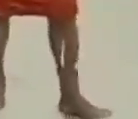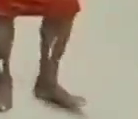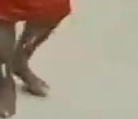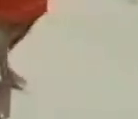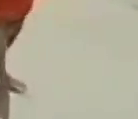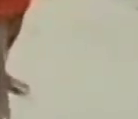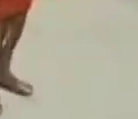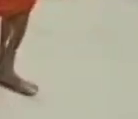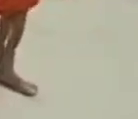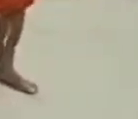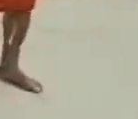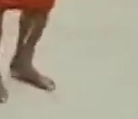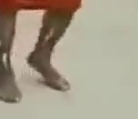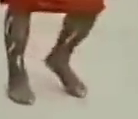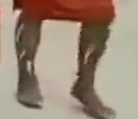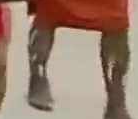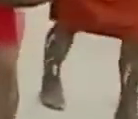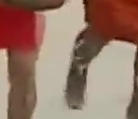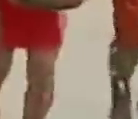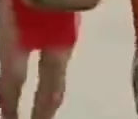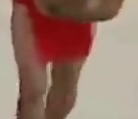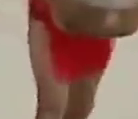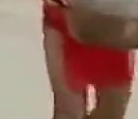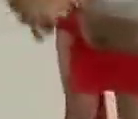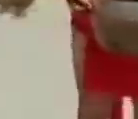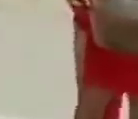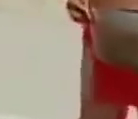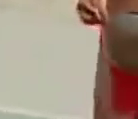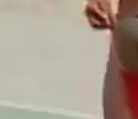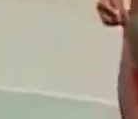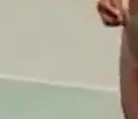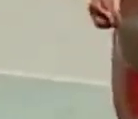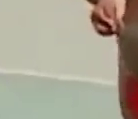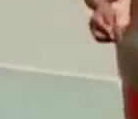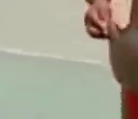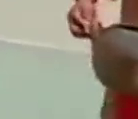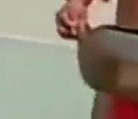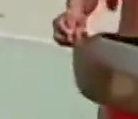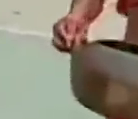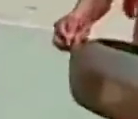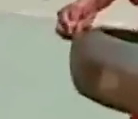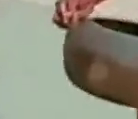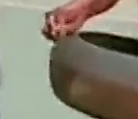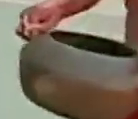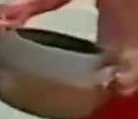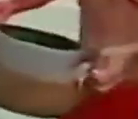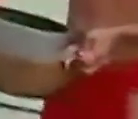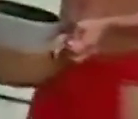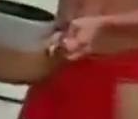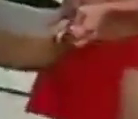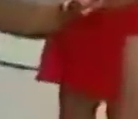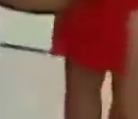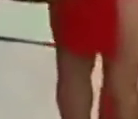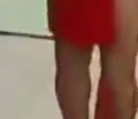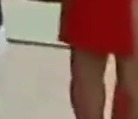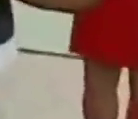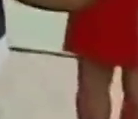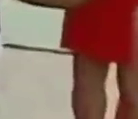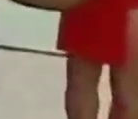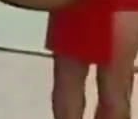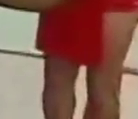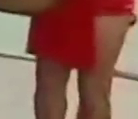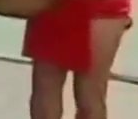ancestral, ratifican igualmente la solidaridad, el apoyo al jefe de Estado venezolano y a su equipo de